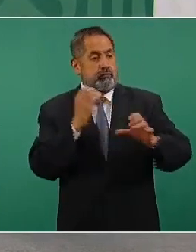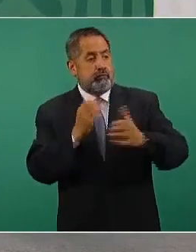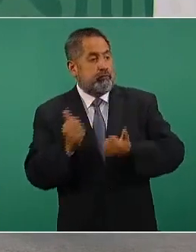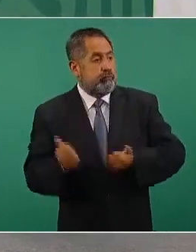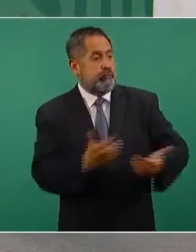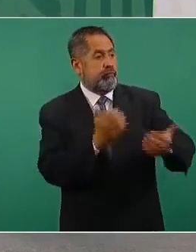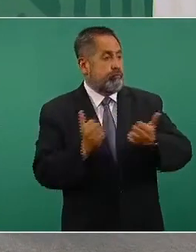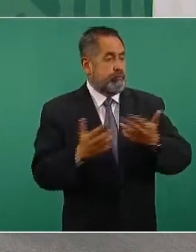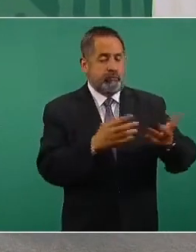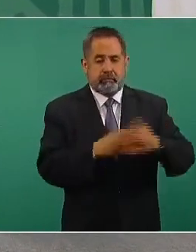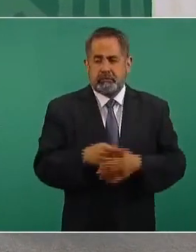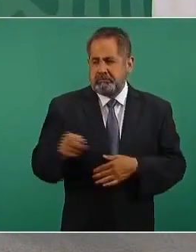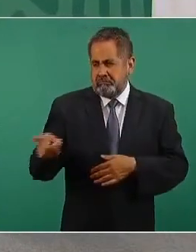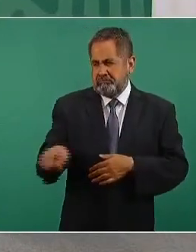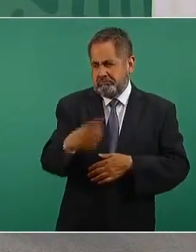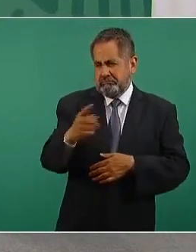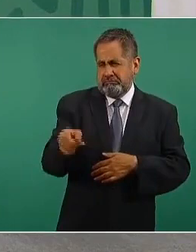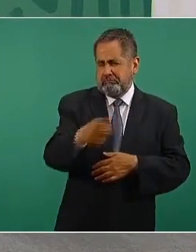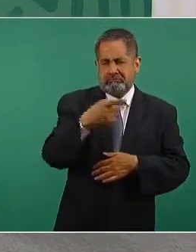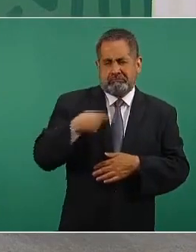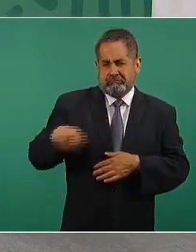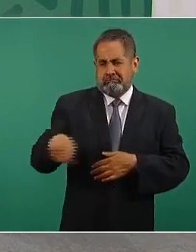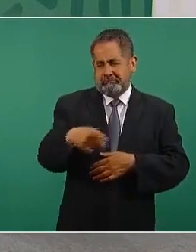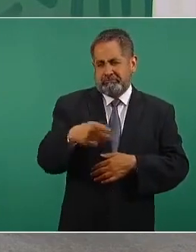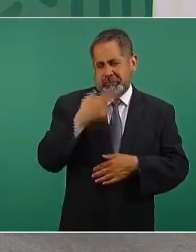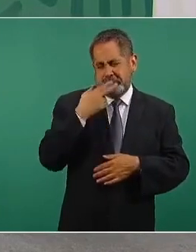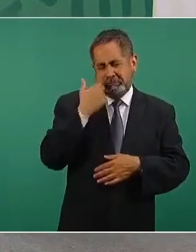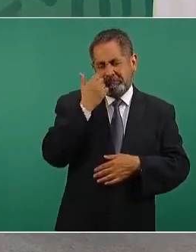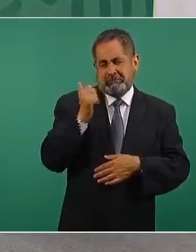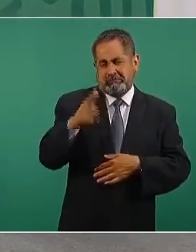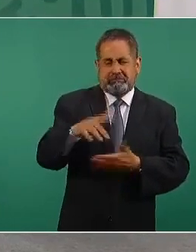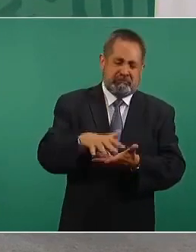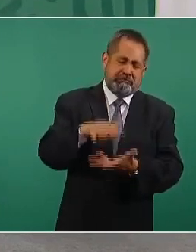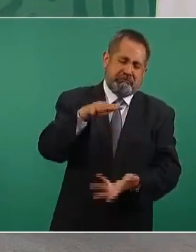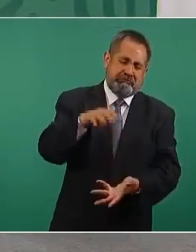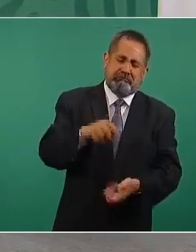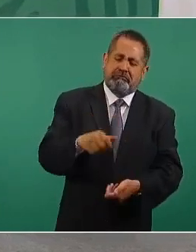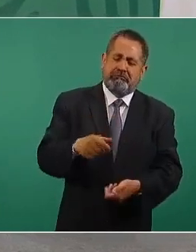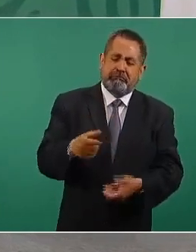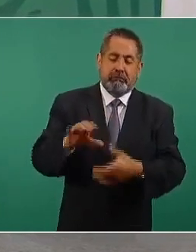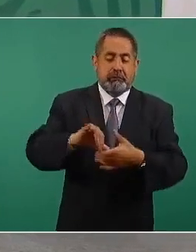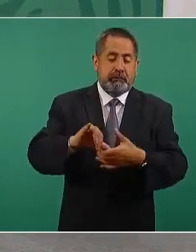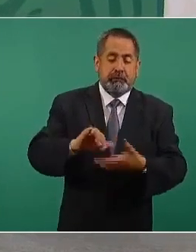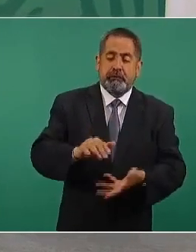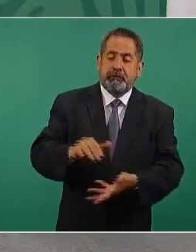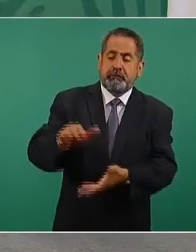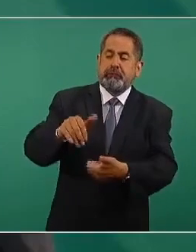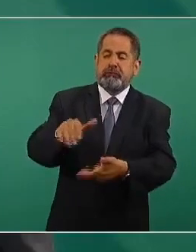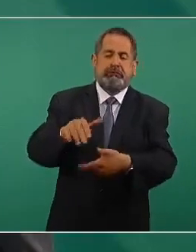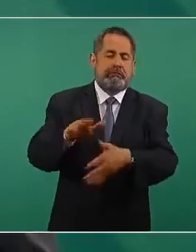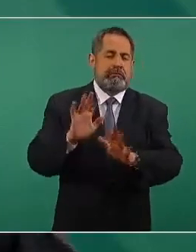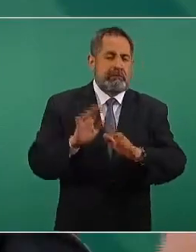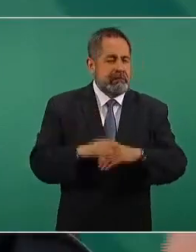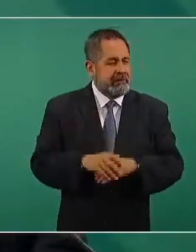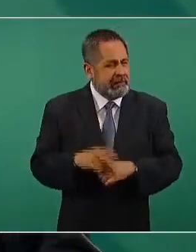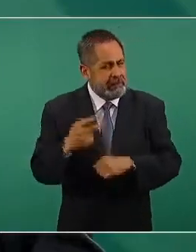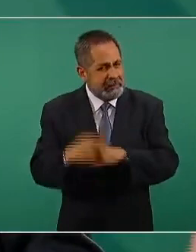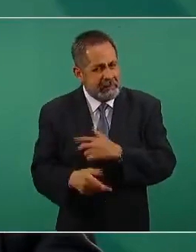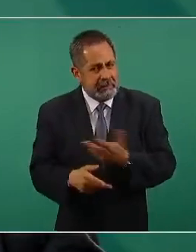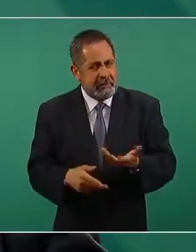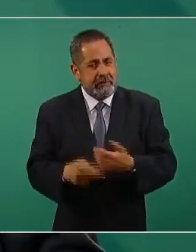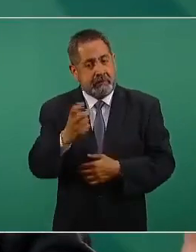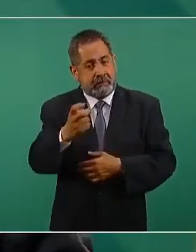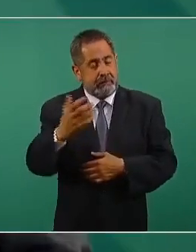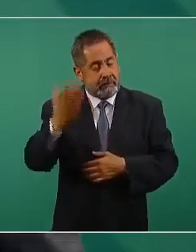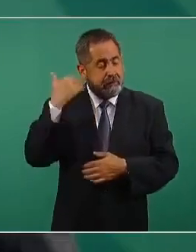les permitían recoger o llenar algunos bidones, ¿no? Esa era la